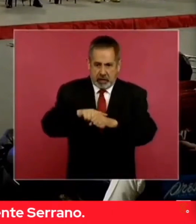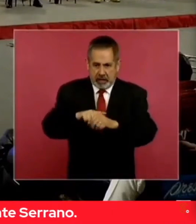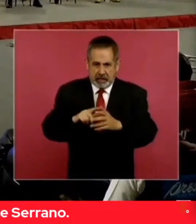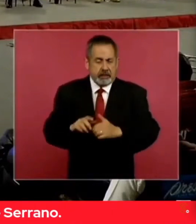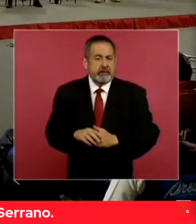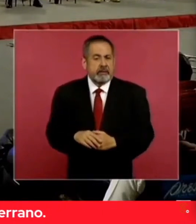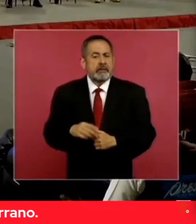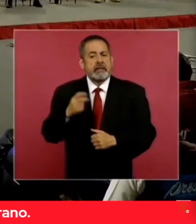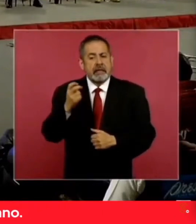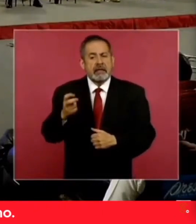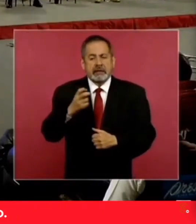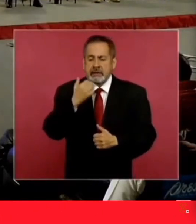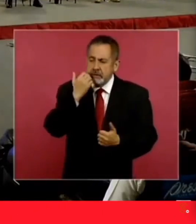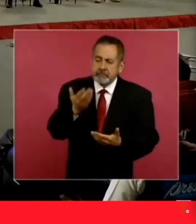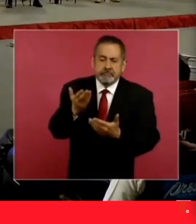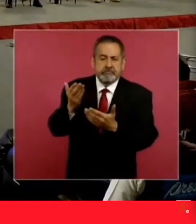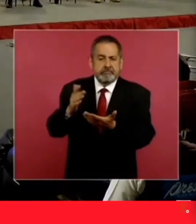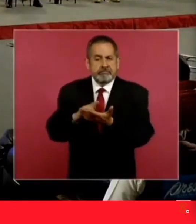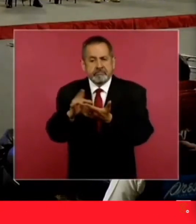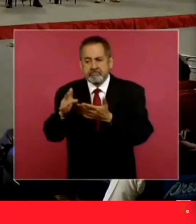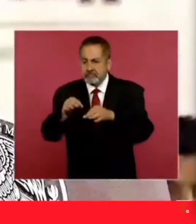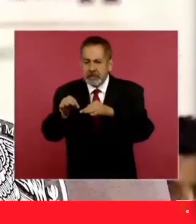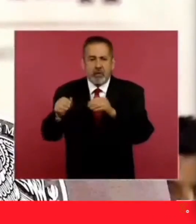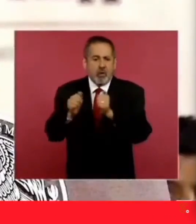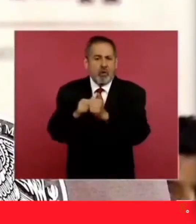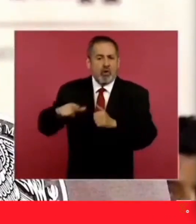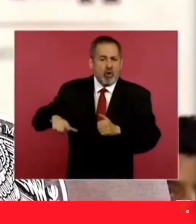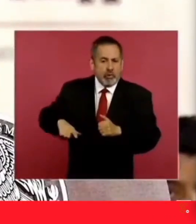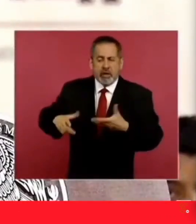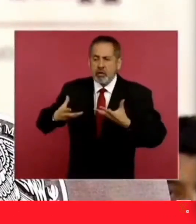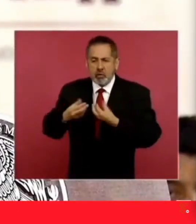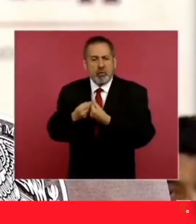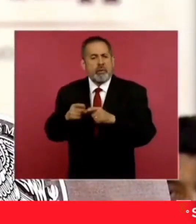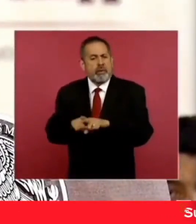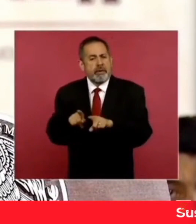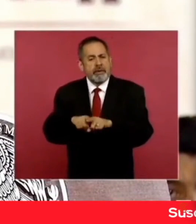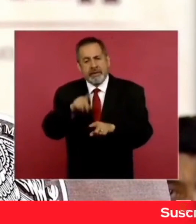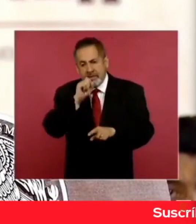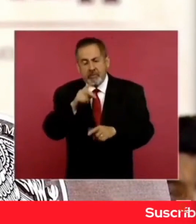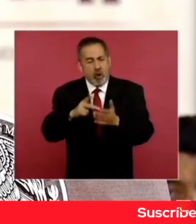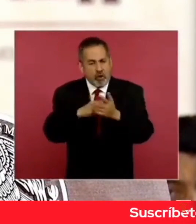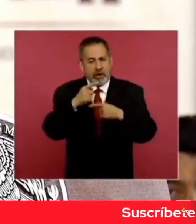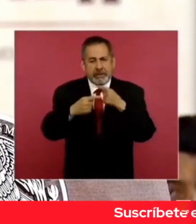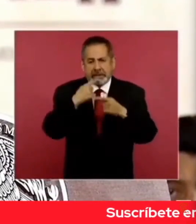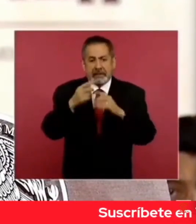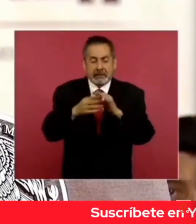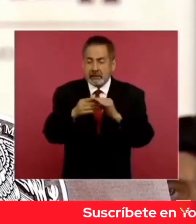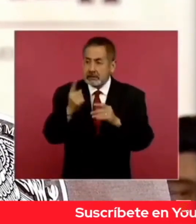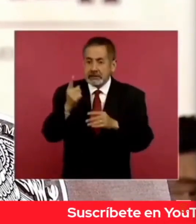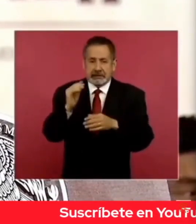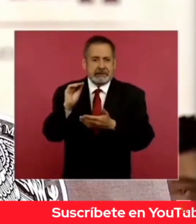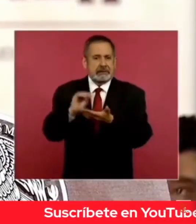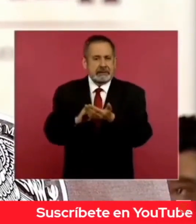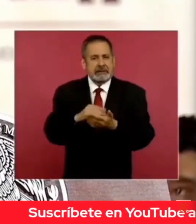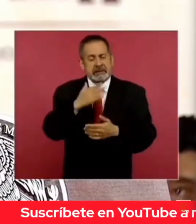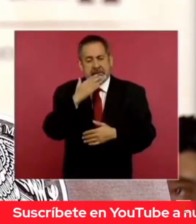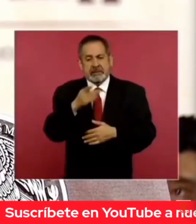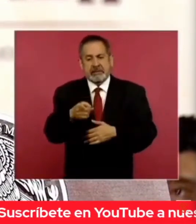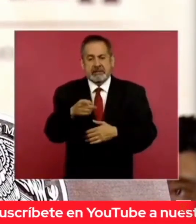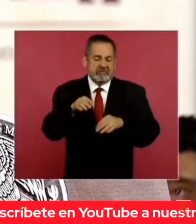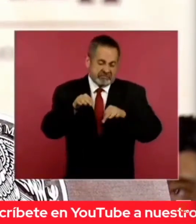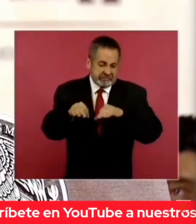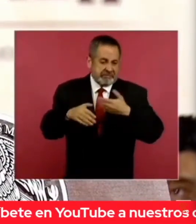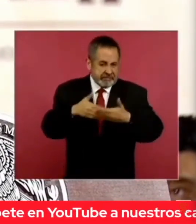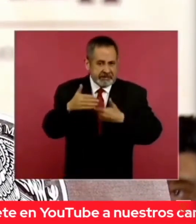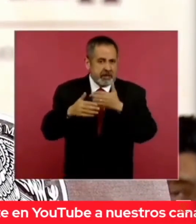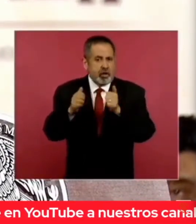Esto, presidente, pues queremos agradecer el trabajo coordinado con su gobierno y de nuevo pues reiterar, y creo que con estos resultados se ve que cuando se